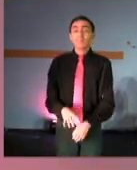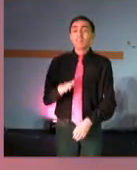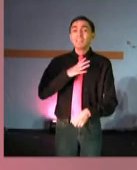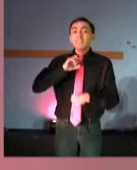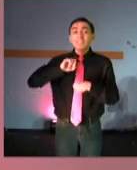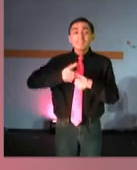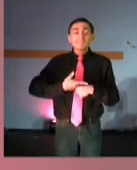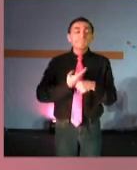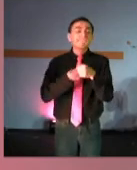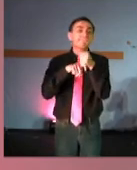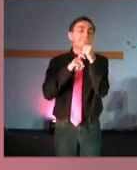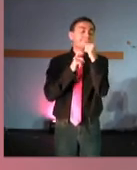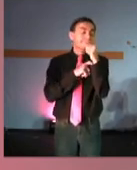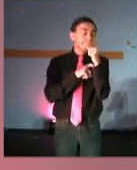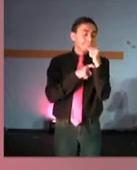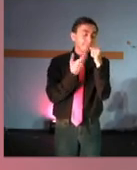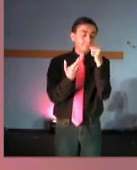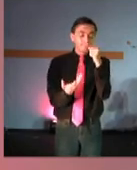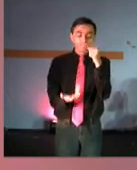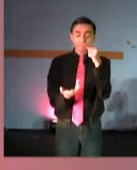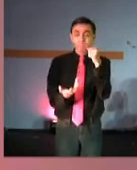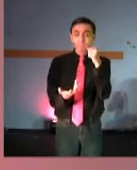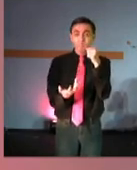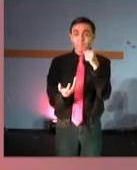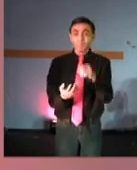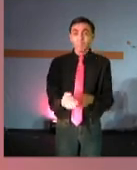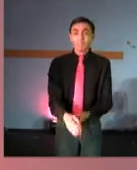ocultas, muchas de ellas